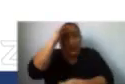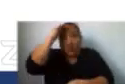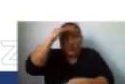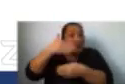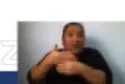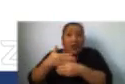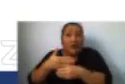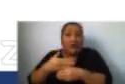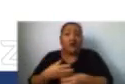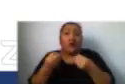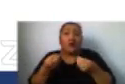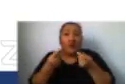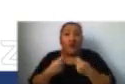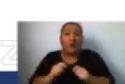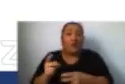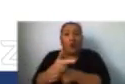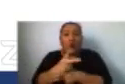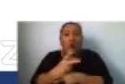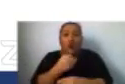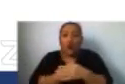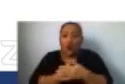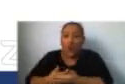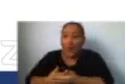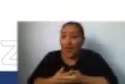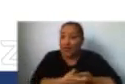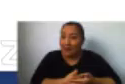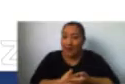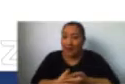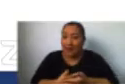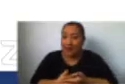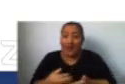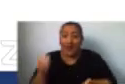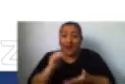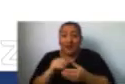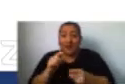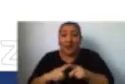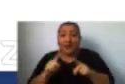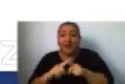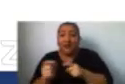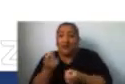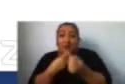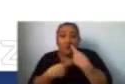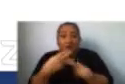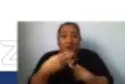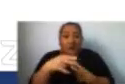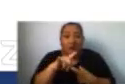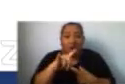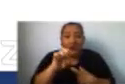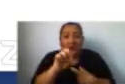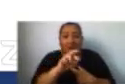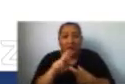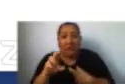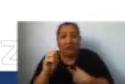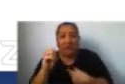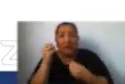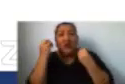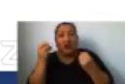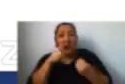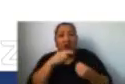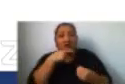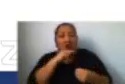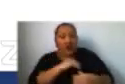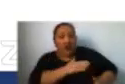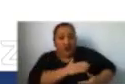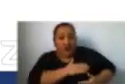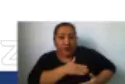al tratamiento y cuidado de su bebé y tampoco a los suplementos de hierro, pese a estar en un periodo de lactancia.